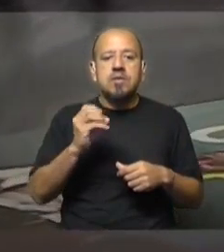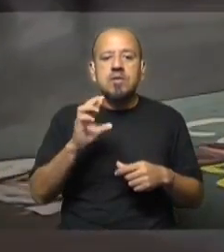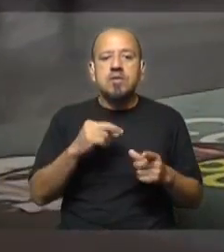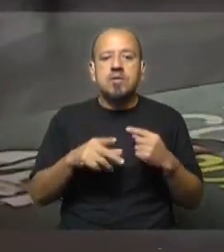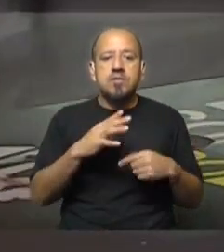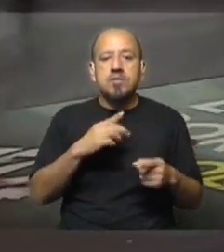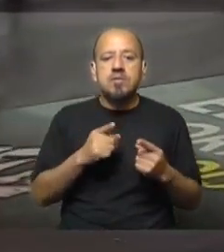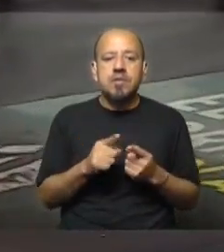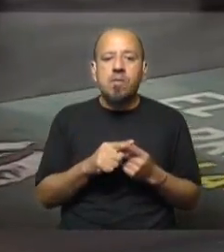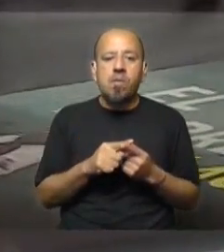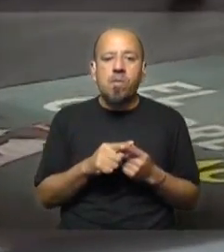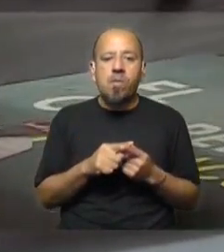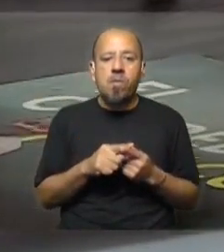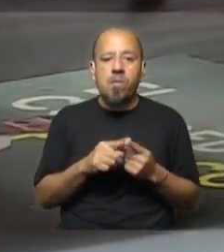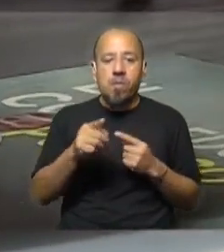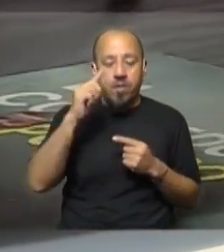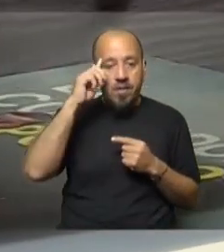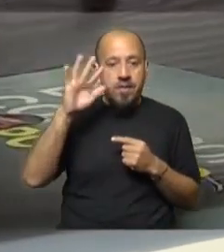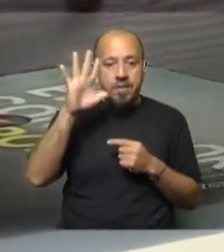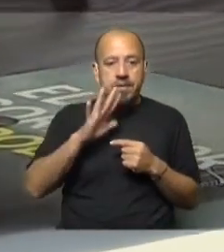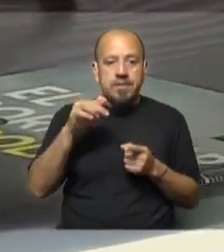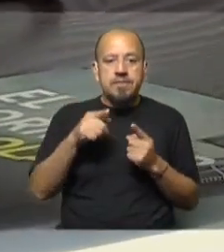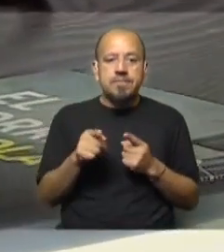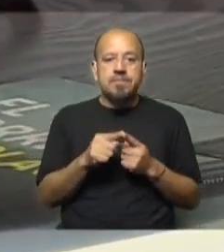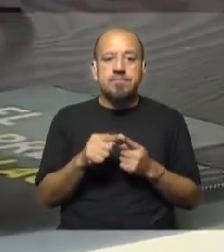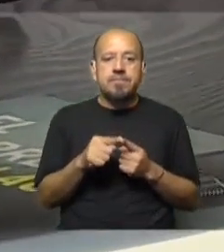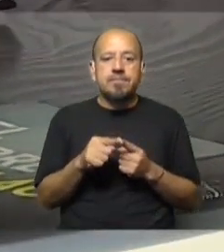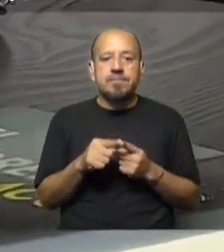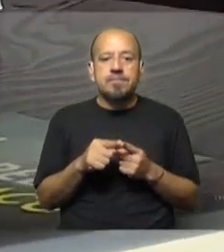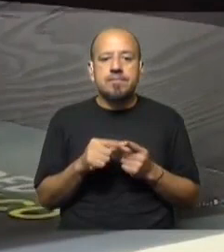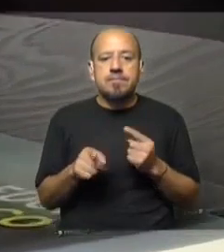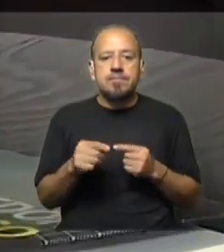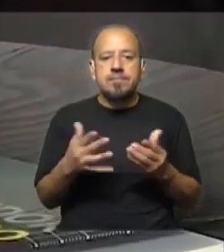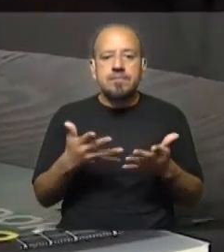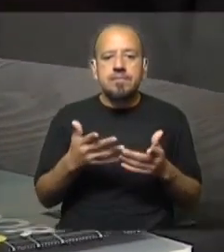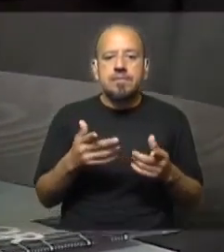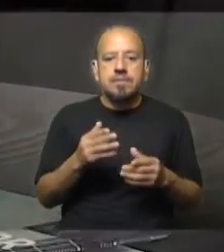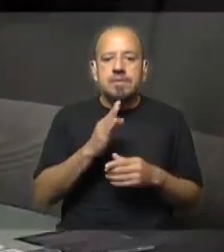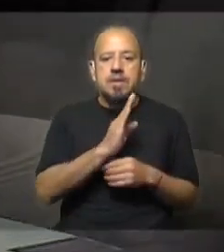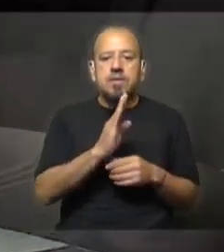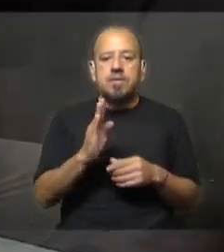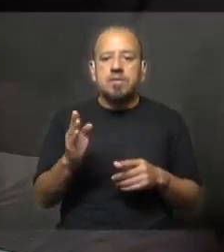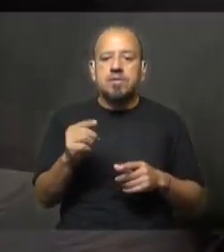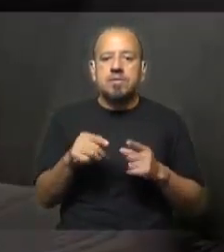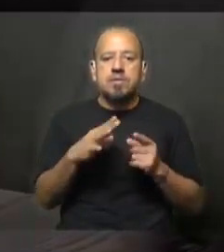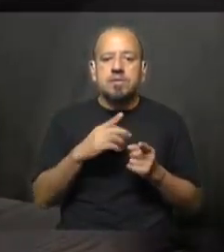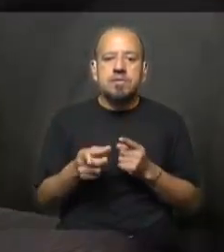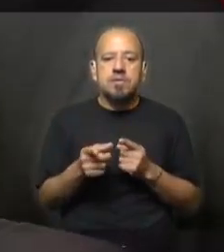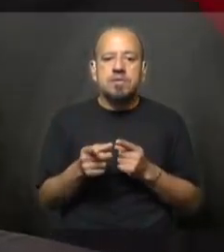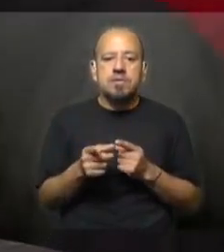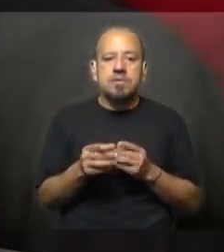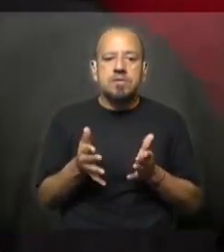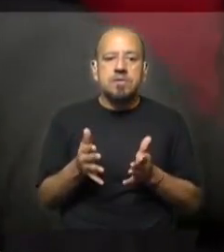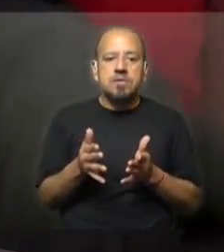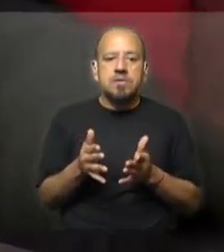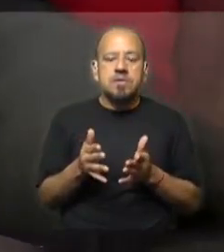así. Exacto. ¿Te imaginás? El niño del colador ahora en un libro, ahí aparece en unas partecitas. Qué